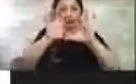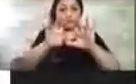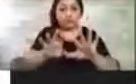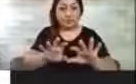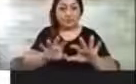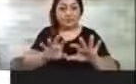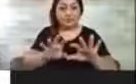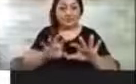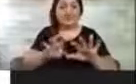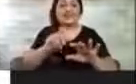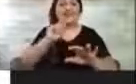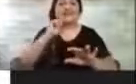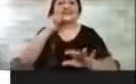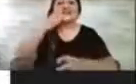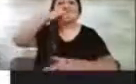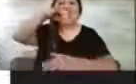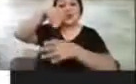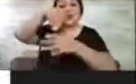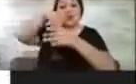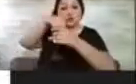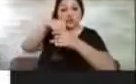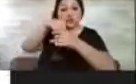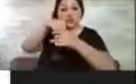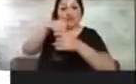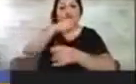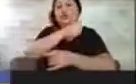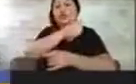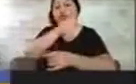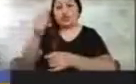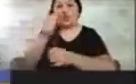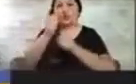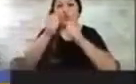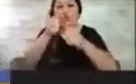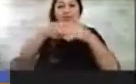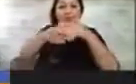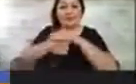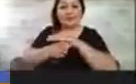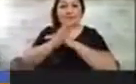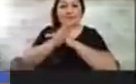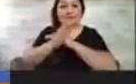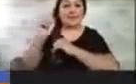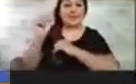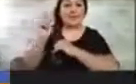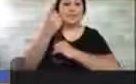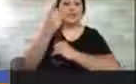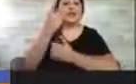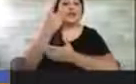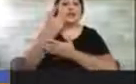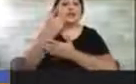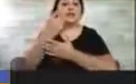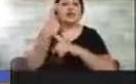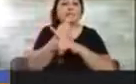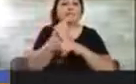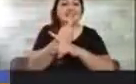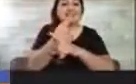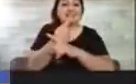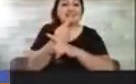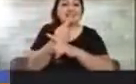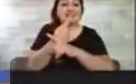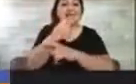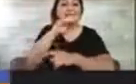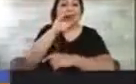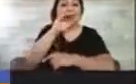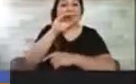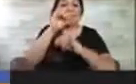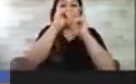sea inclusivo y llegue a más gente. En primer lugar, vamos a hablar de estilo. De estilo como el de Alejandro Sanz